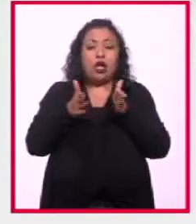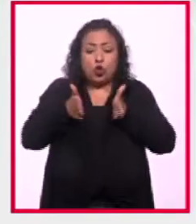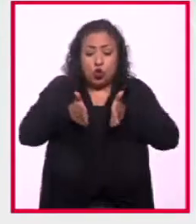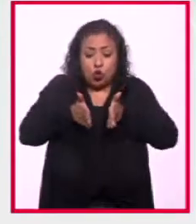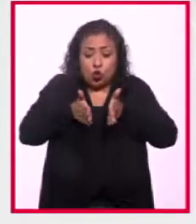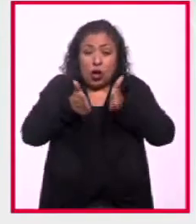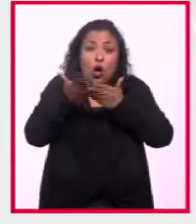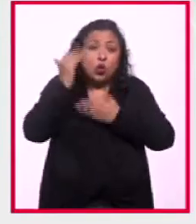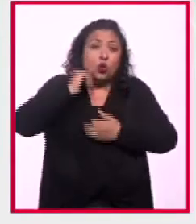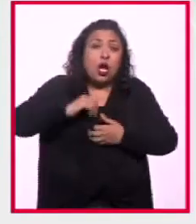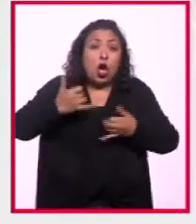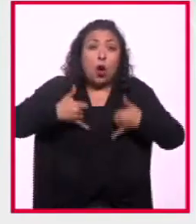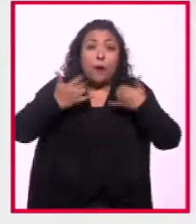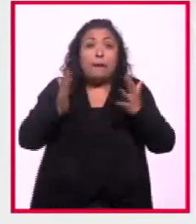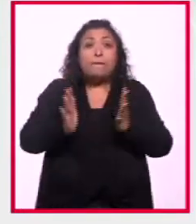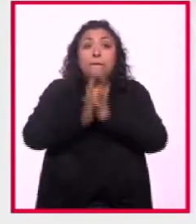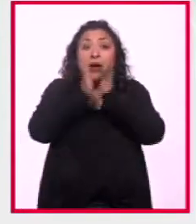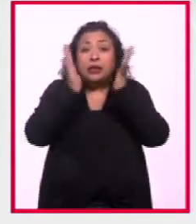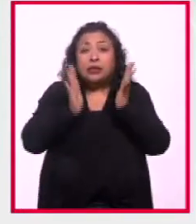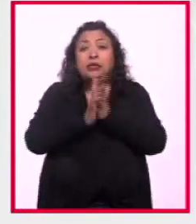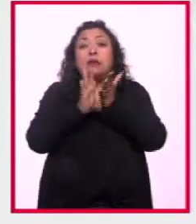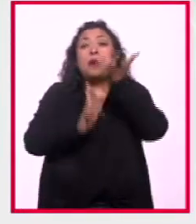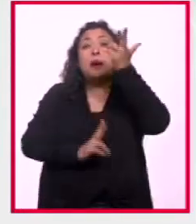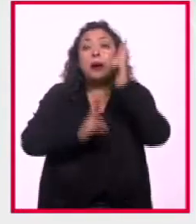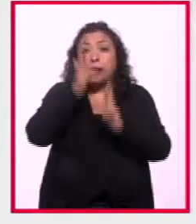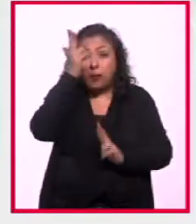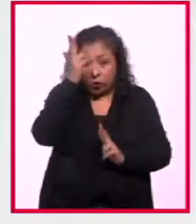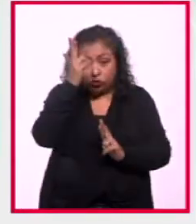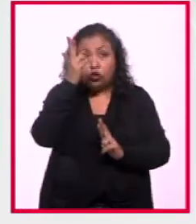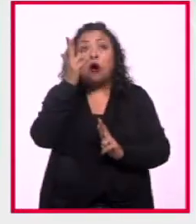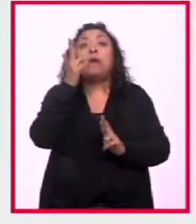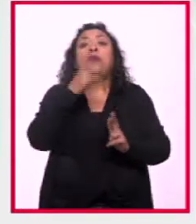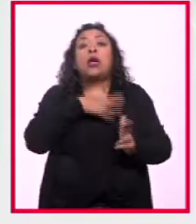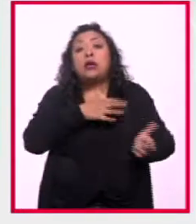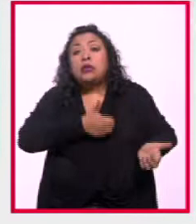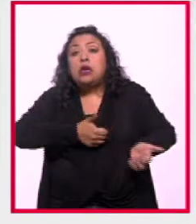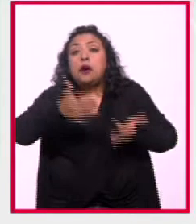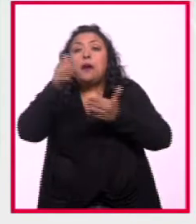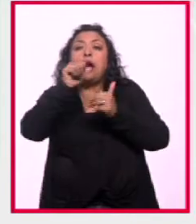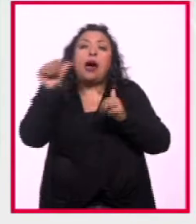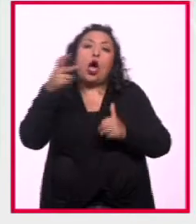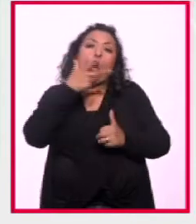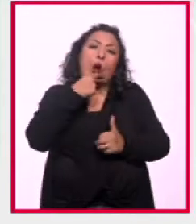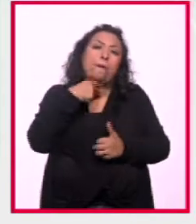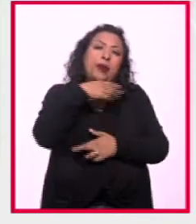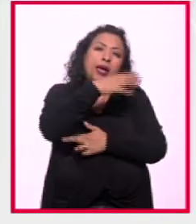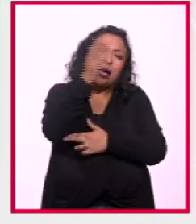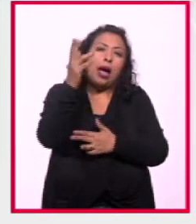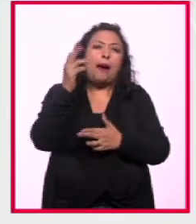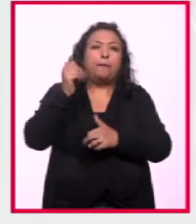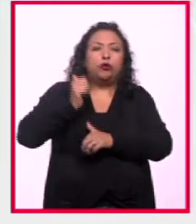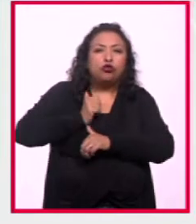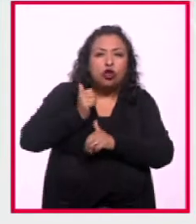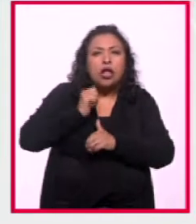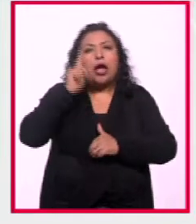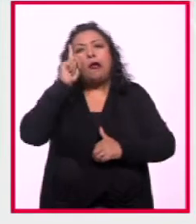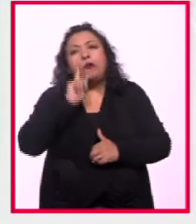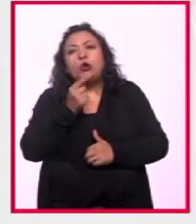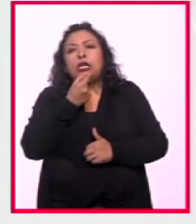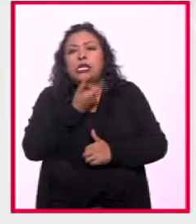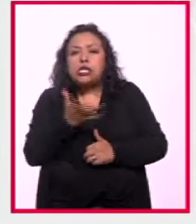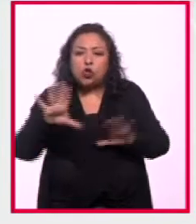siendo muy joven fue partícipe de la gesta revolucionaria dando transporte a los campesinos soldados mujeres y niños que